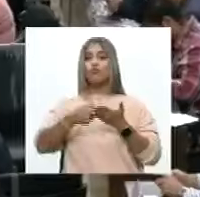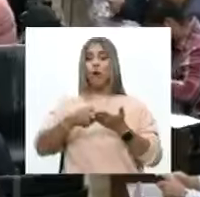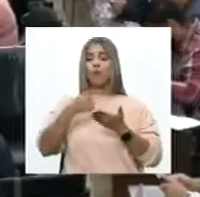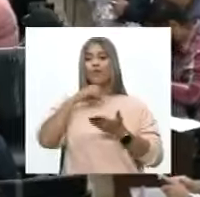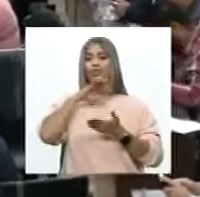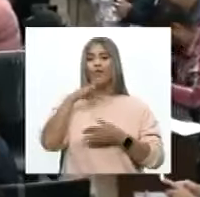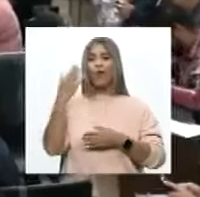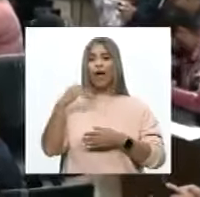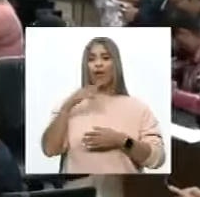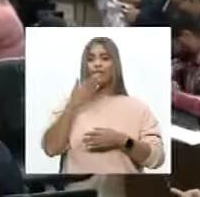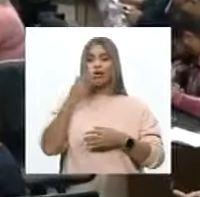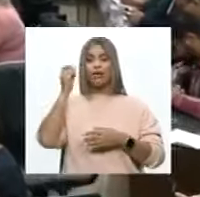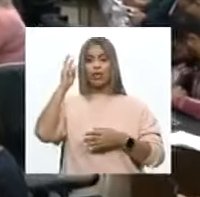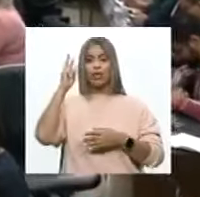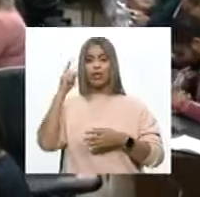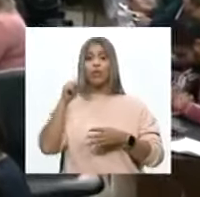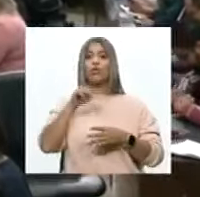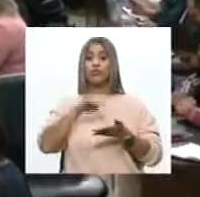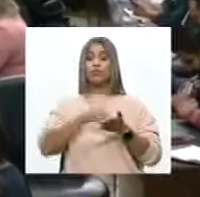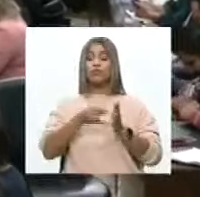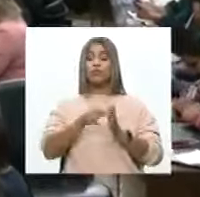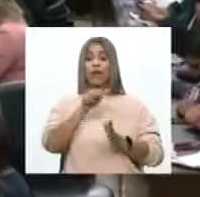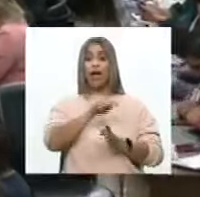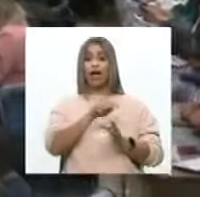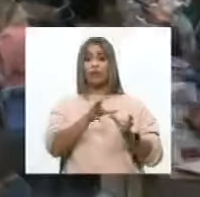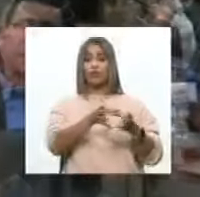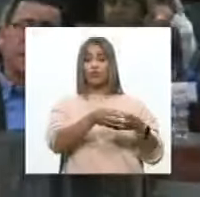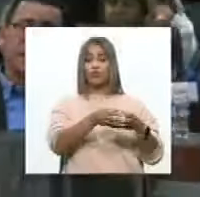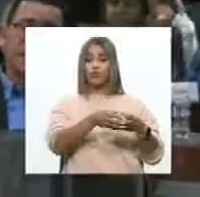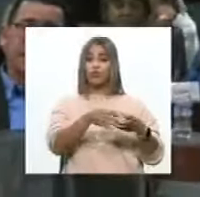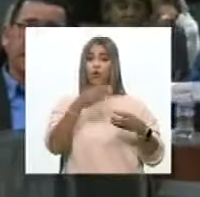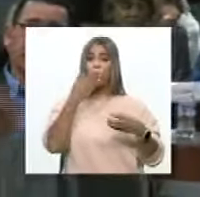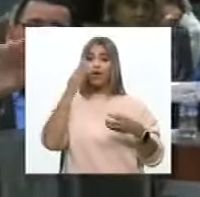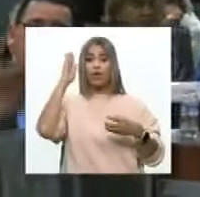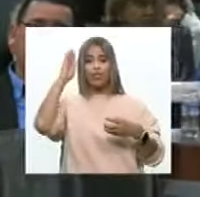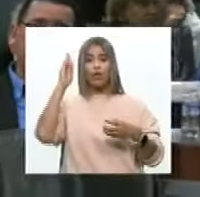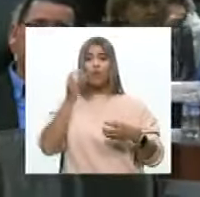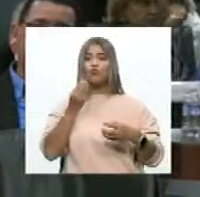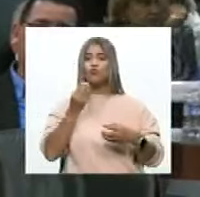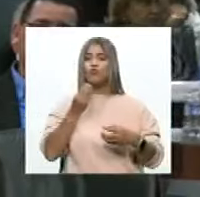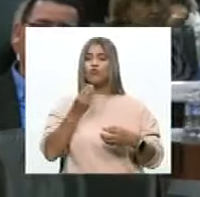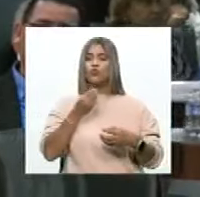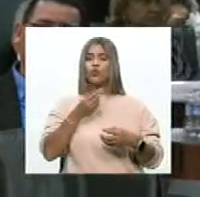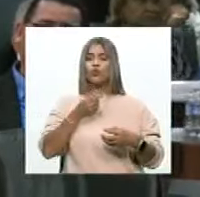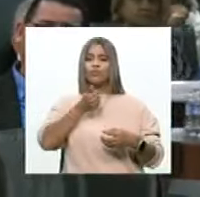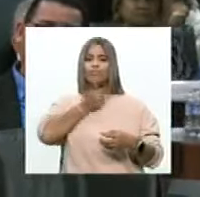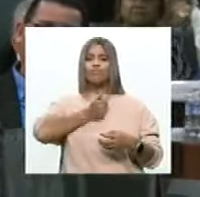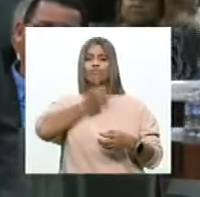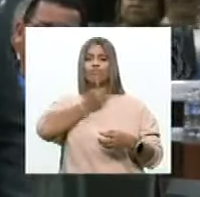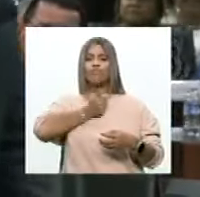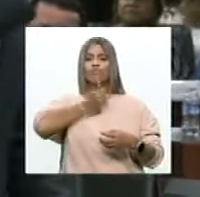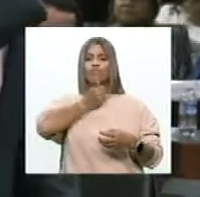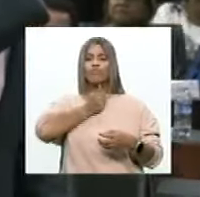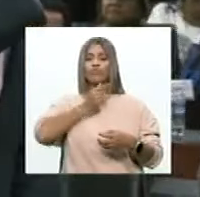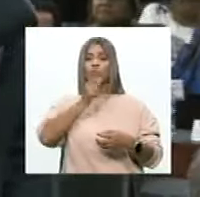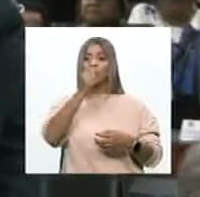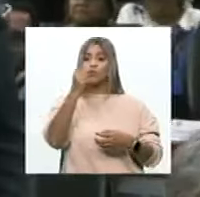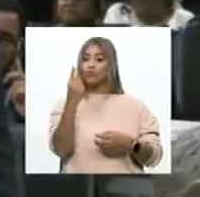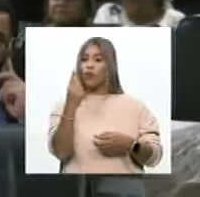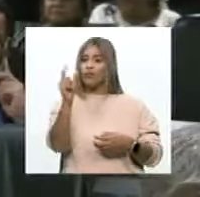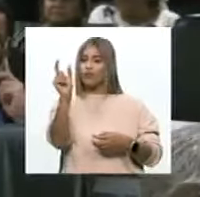Pero ciertamente esa resistencia indígena tuvo una historia que solamente José de Oviedo y